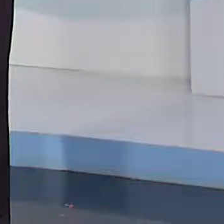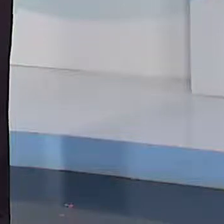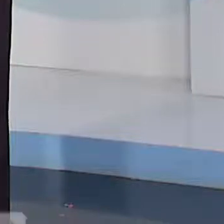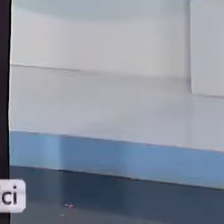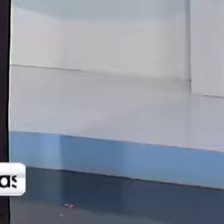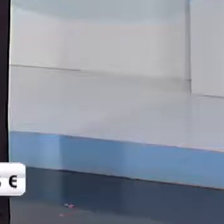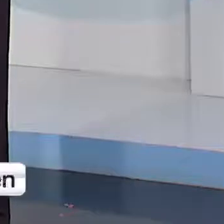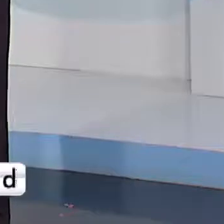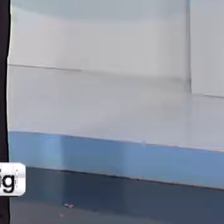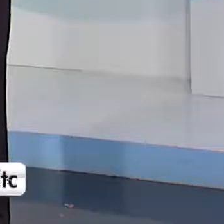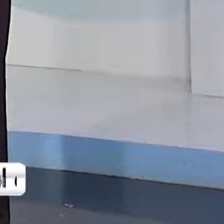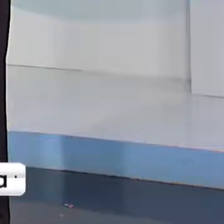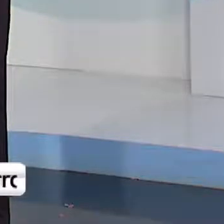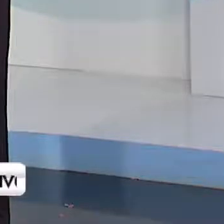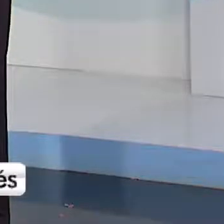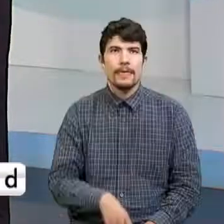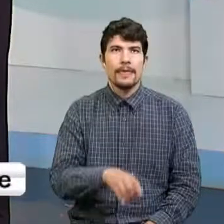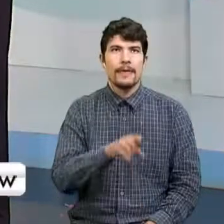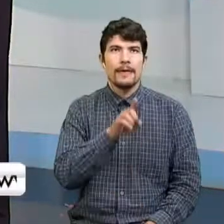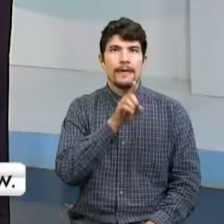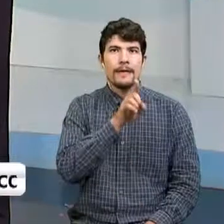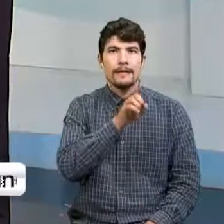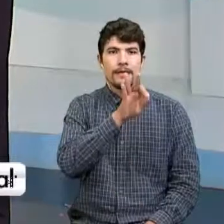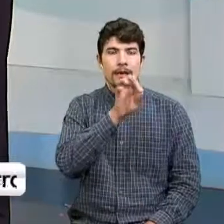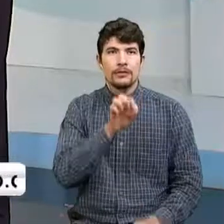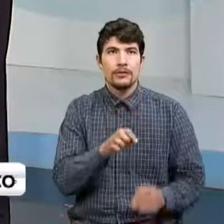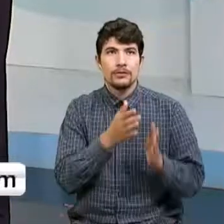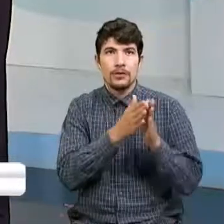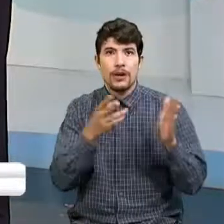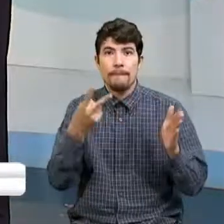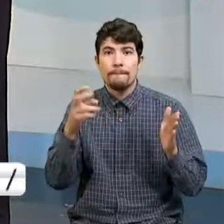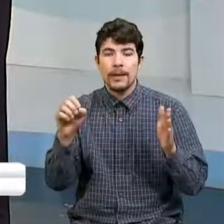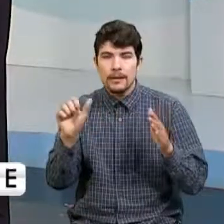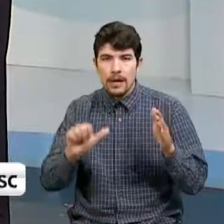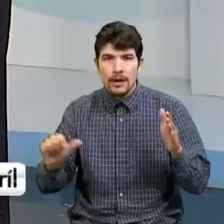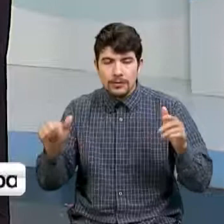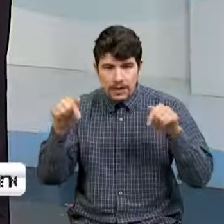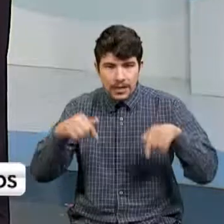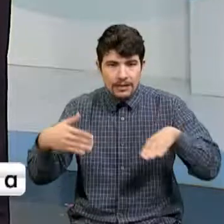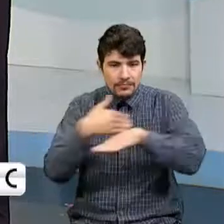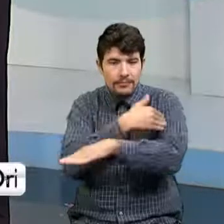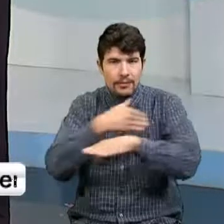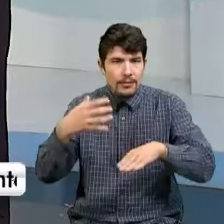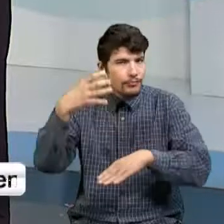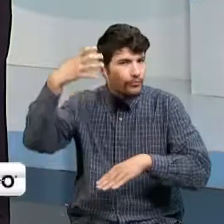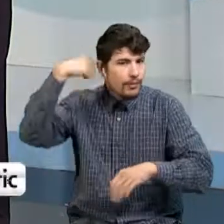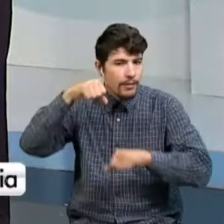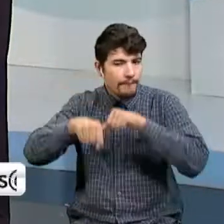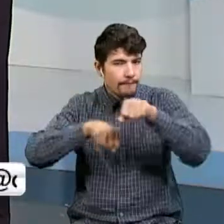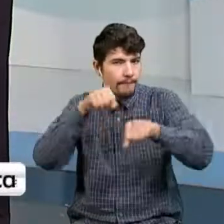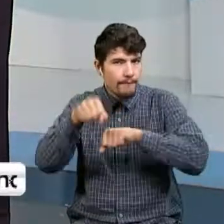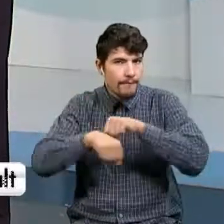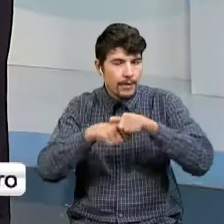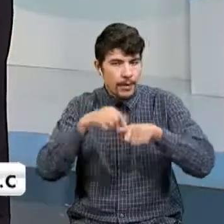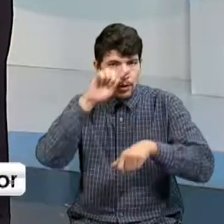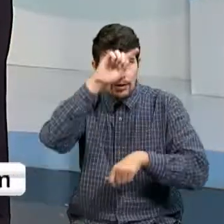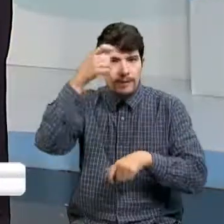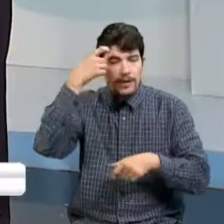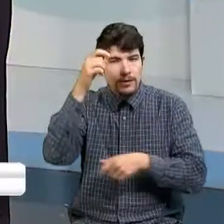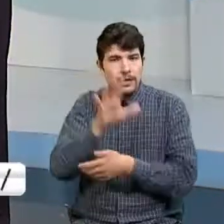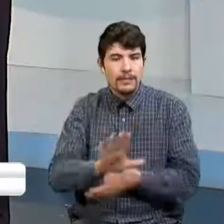del 18 al 20 de agosto próximo se llevará a cabo en las carreteras de norte de santander la clásica senior master gobernación del departamento